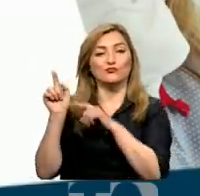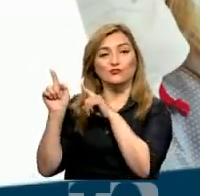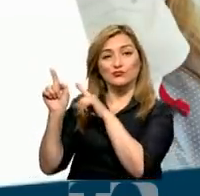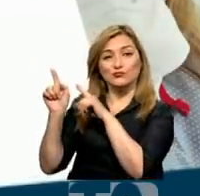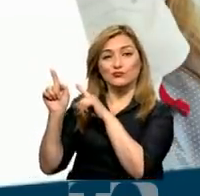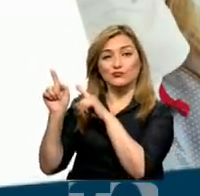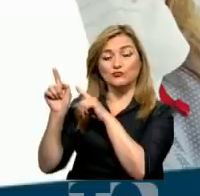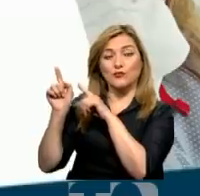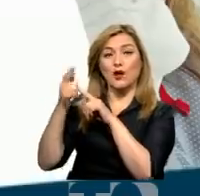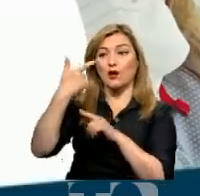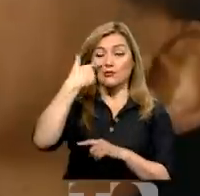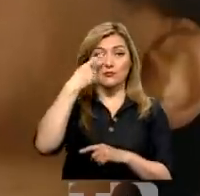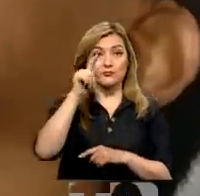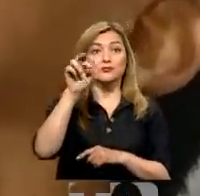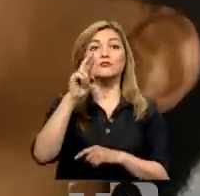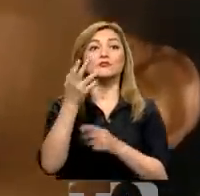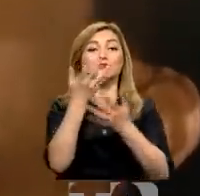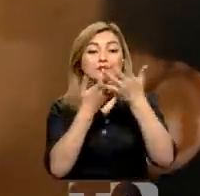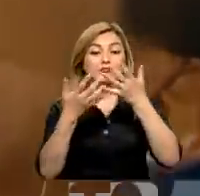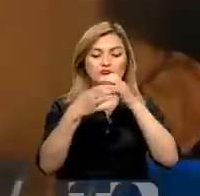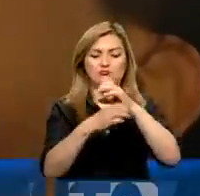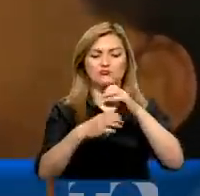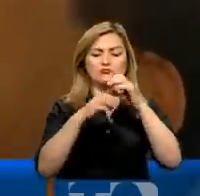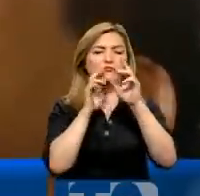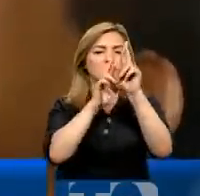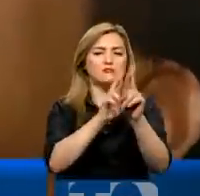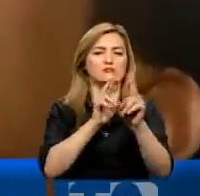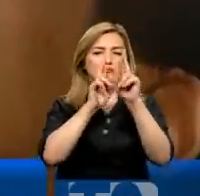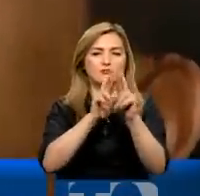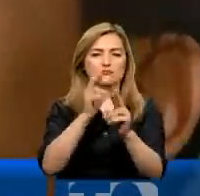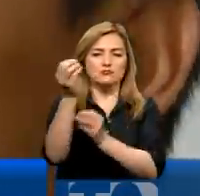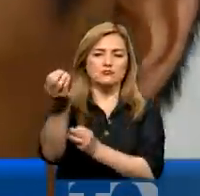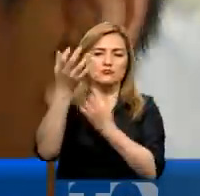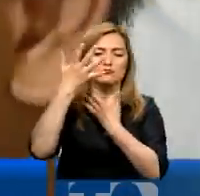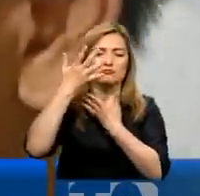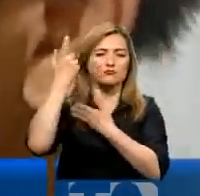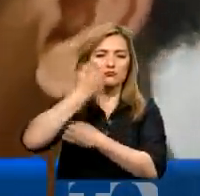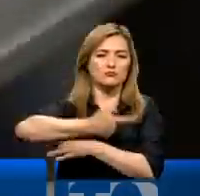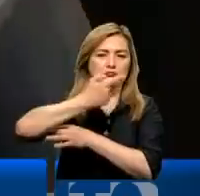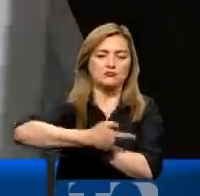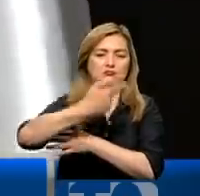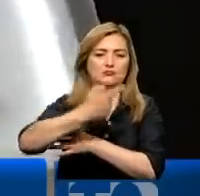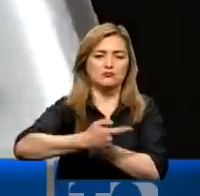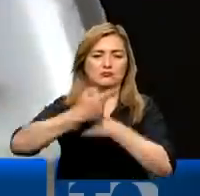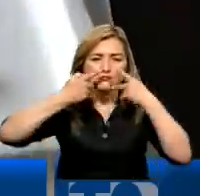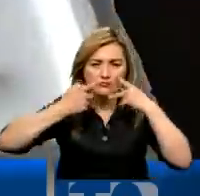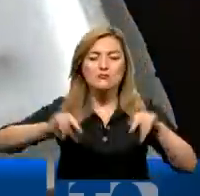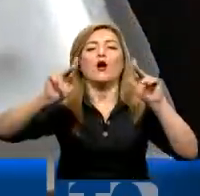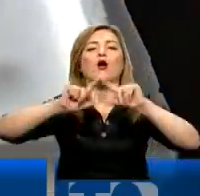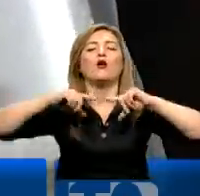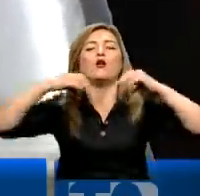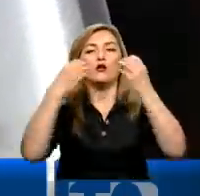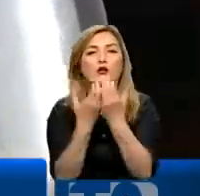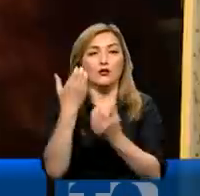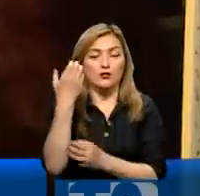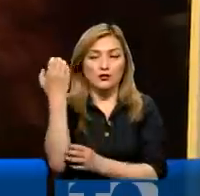813.284 muestras, obtenidas a través de pruebas PCR, según el informe diario publicado por el Comité de Emergencia Nacional. Un número